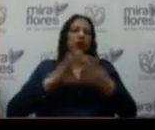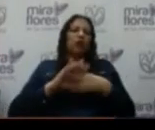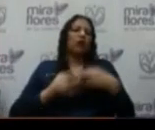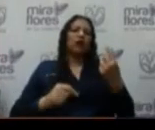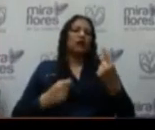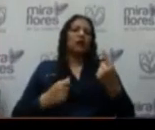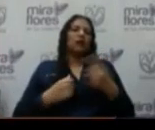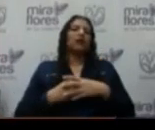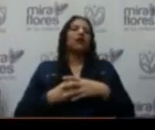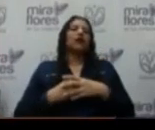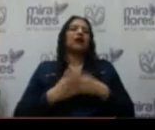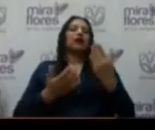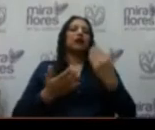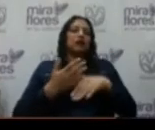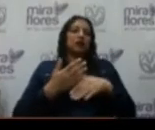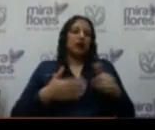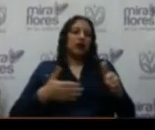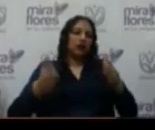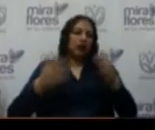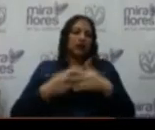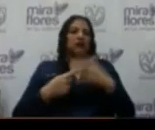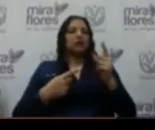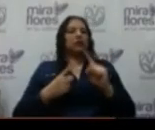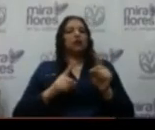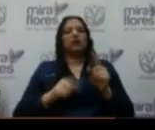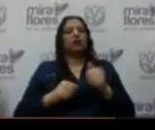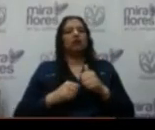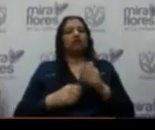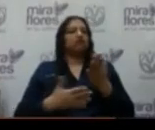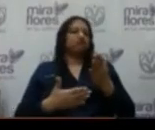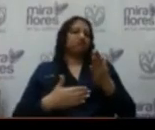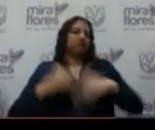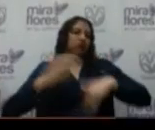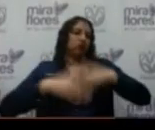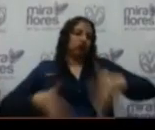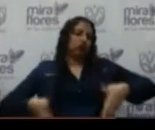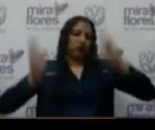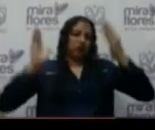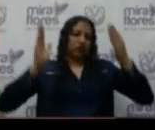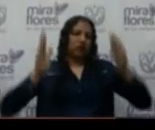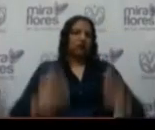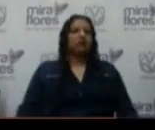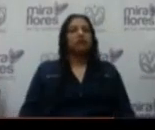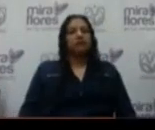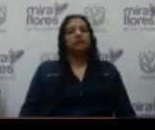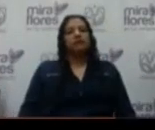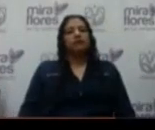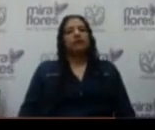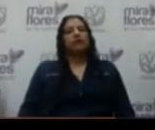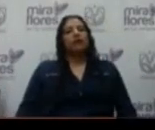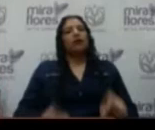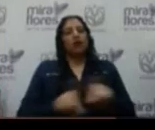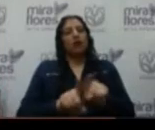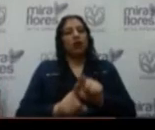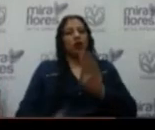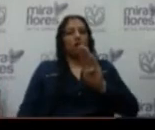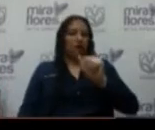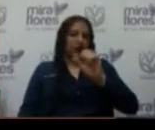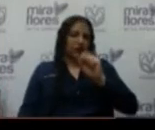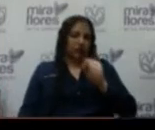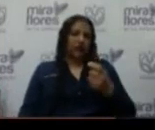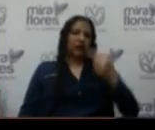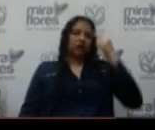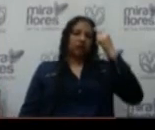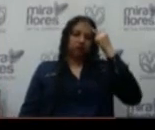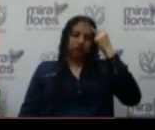erudito que entrega canteras, pero no construye edificios". Así como Basadre, que se convirtió en